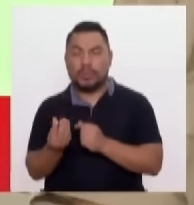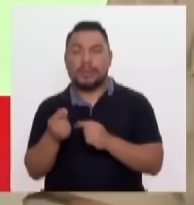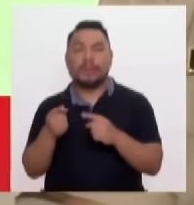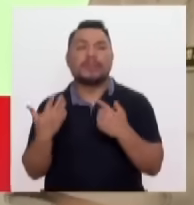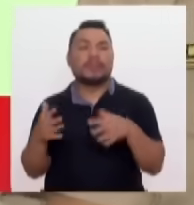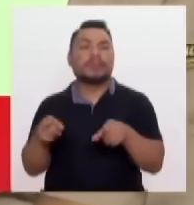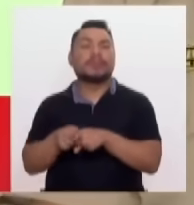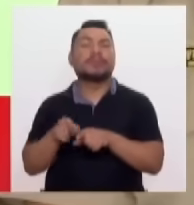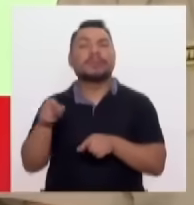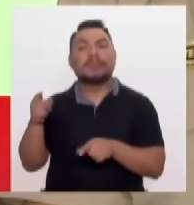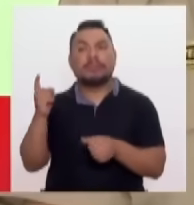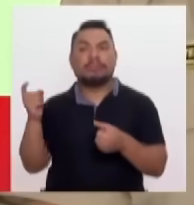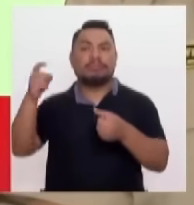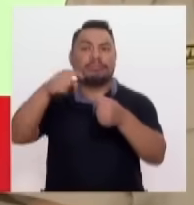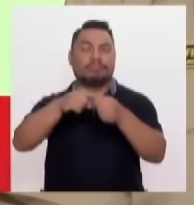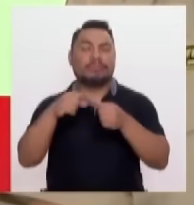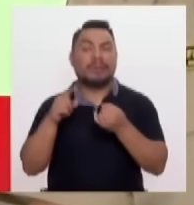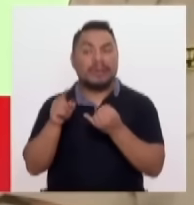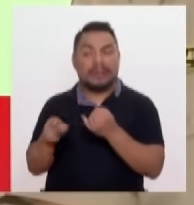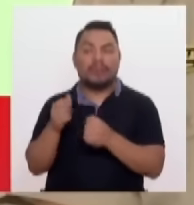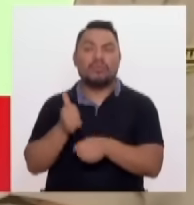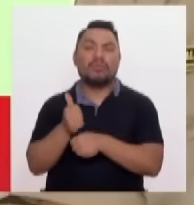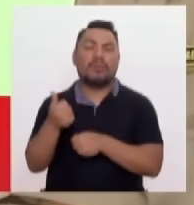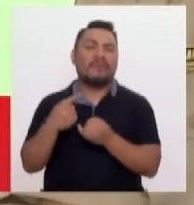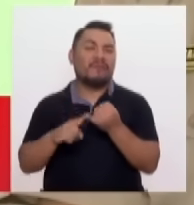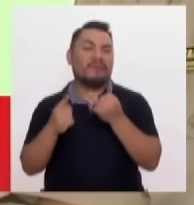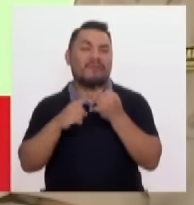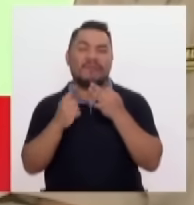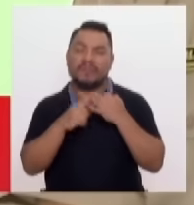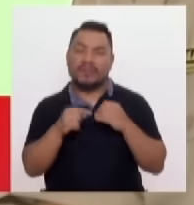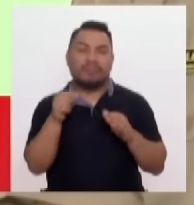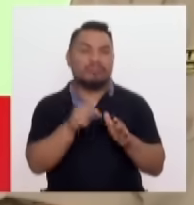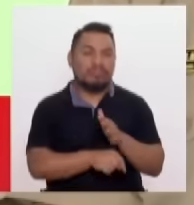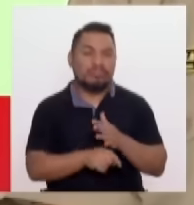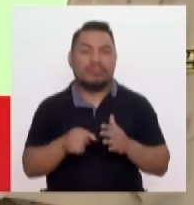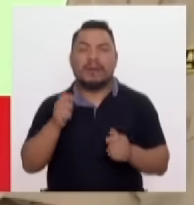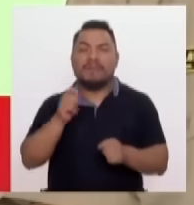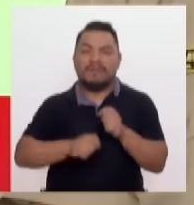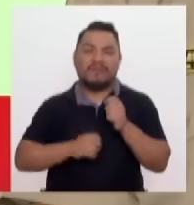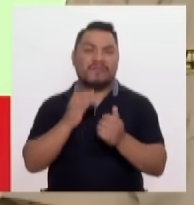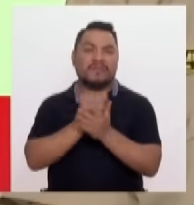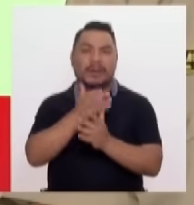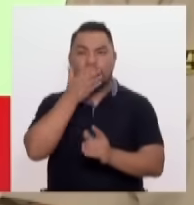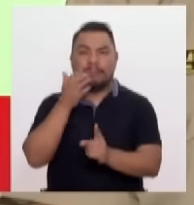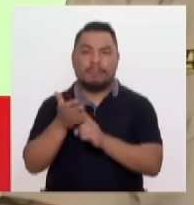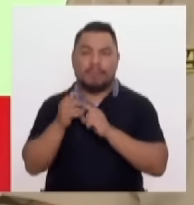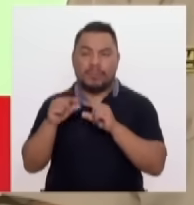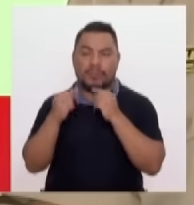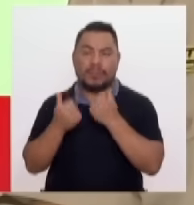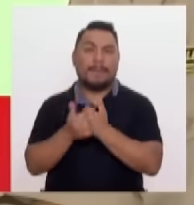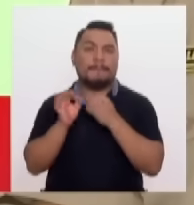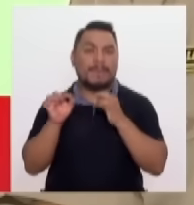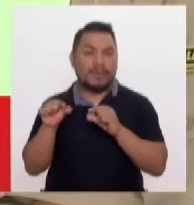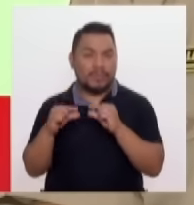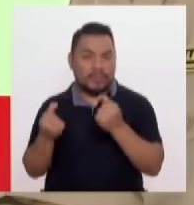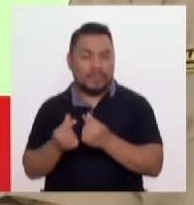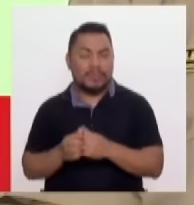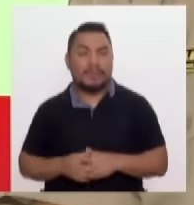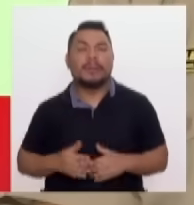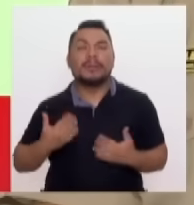implicados en una serie de homicidios calificados en la modalidad de sicariato. Asimismo, se